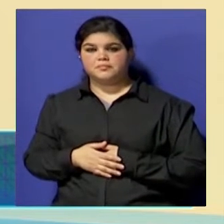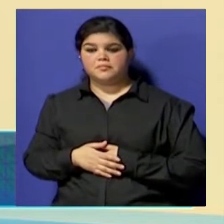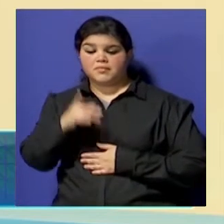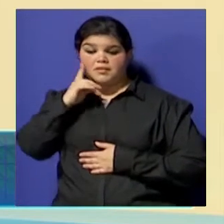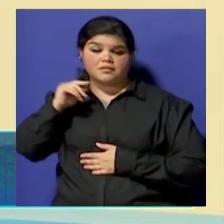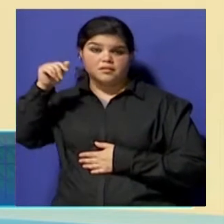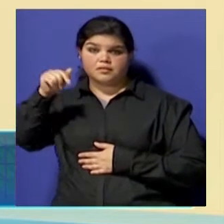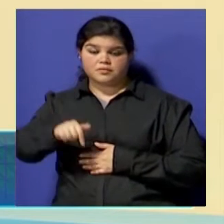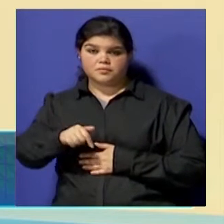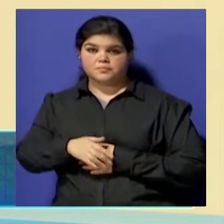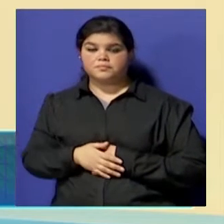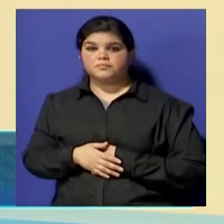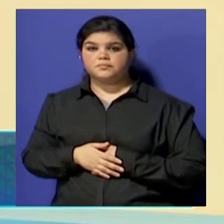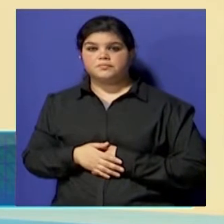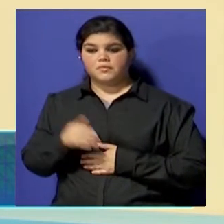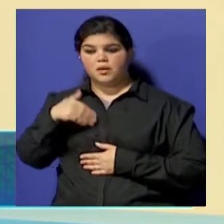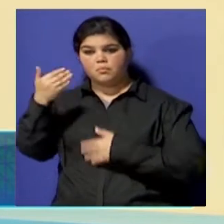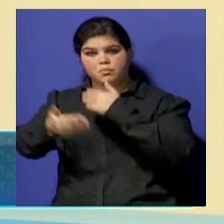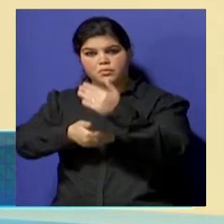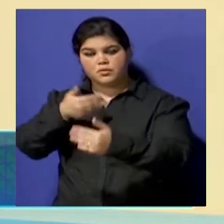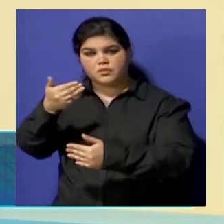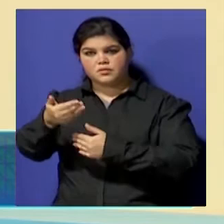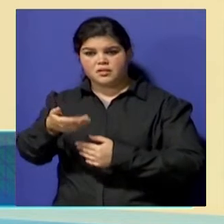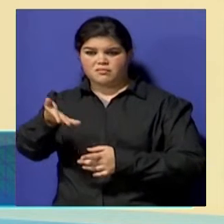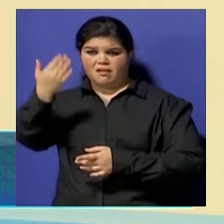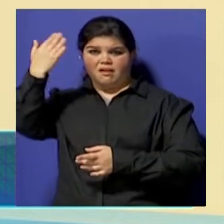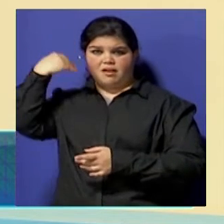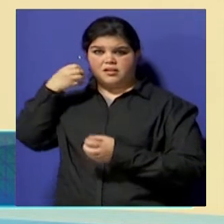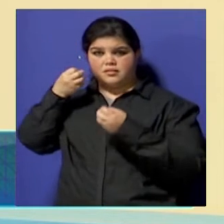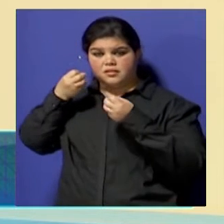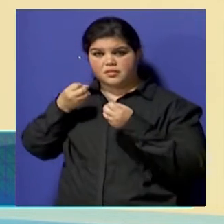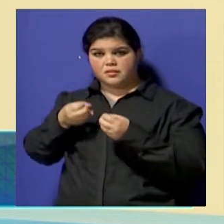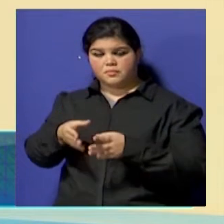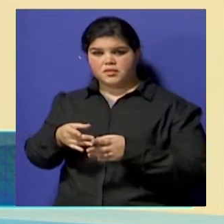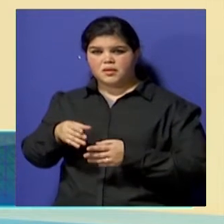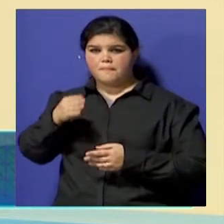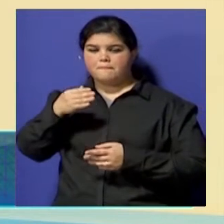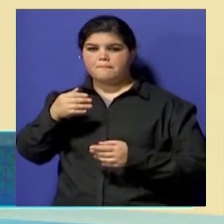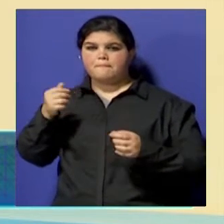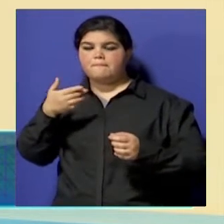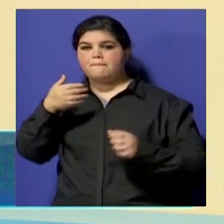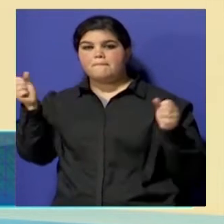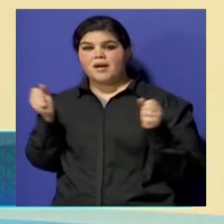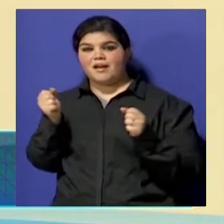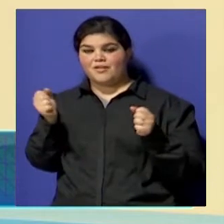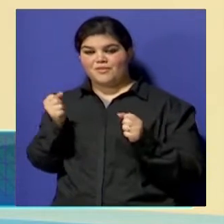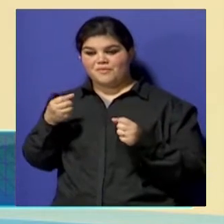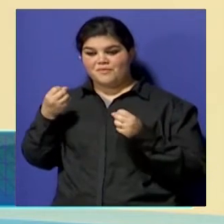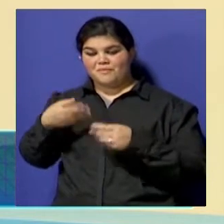día culmina, digamos, este proceso que se inició allá por mayo, digamos, bueno, todo un proceso que